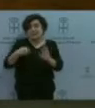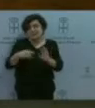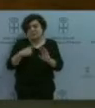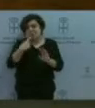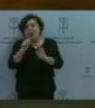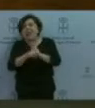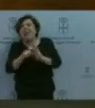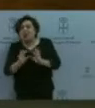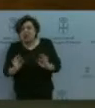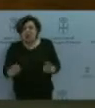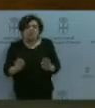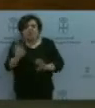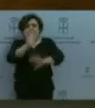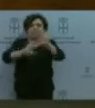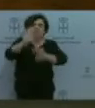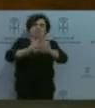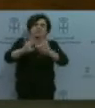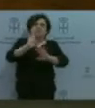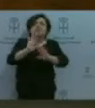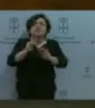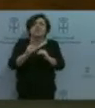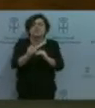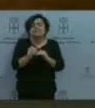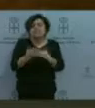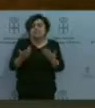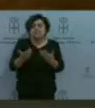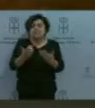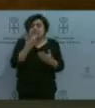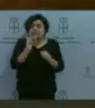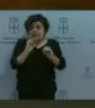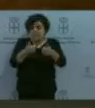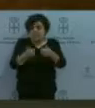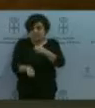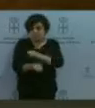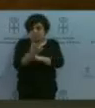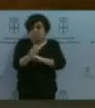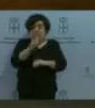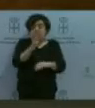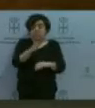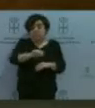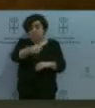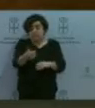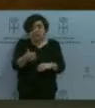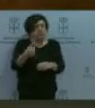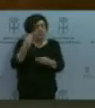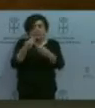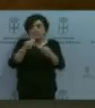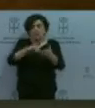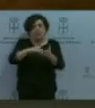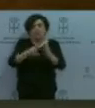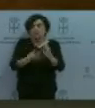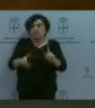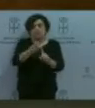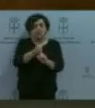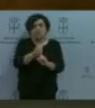tener que hacer una vez entrada en vigor esta reforma, pues yo creo que no es la solución más práctica para solucionar los problemas que puedan surgir en